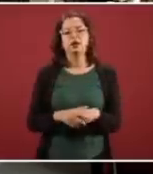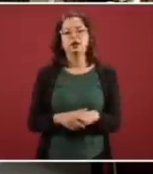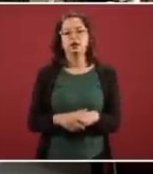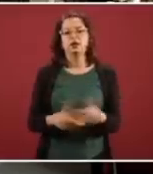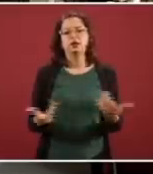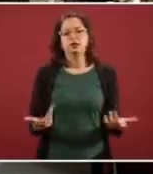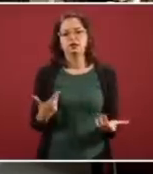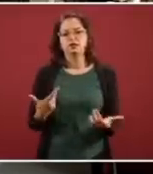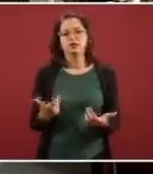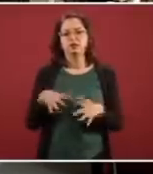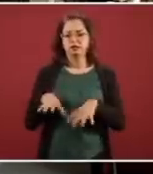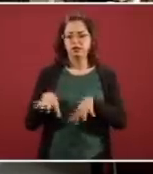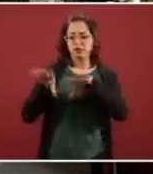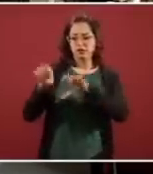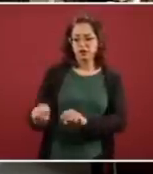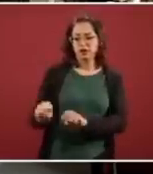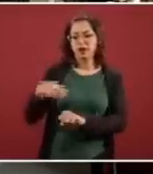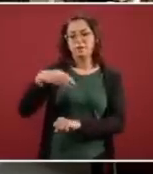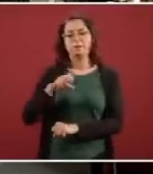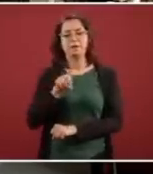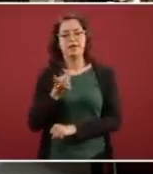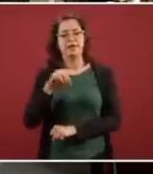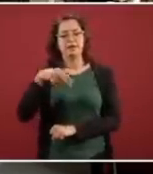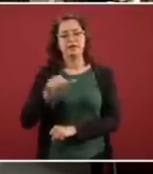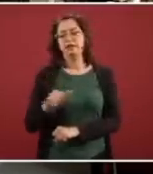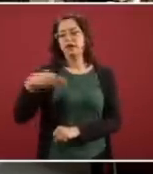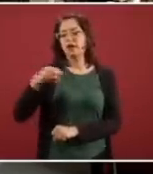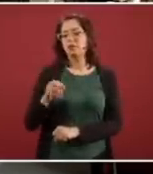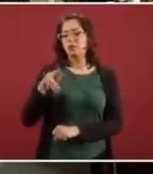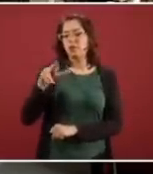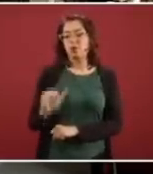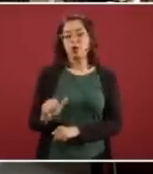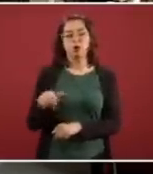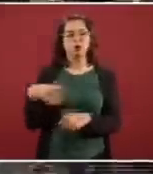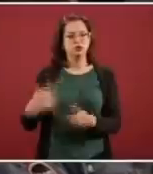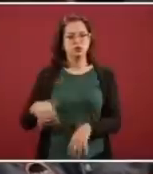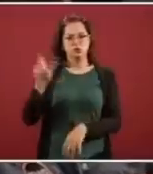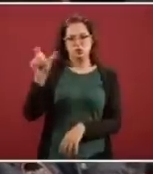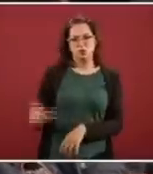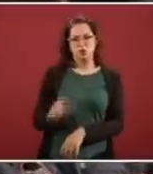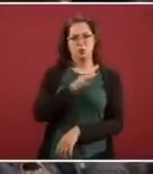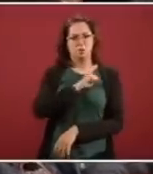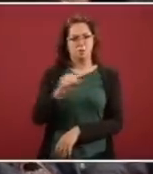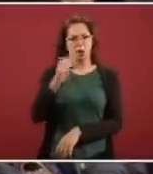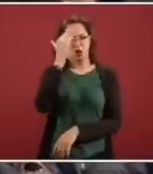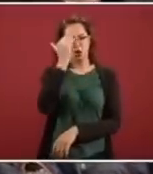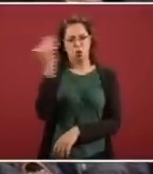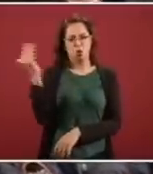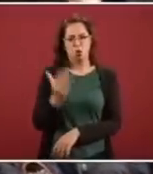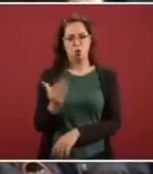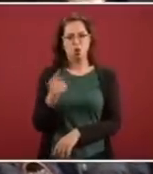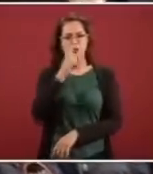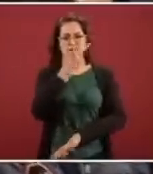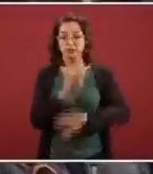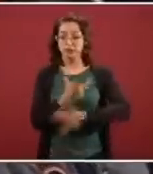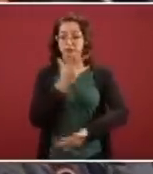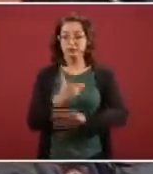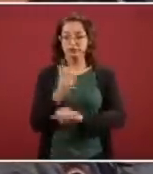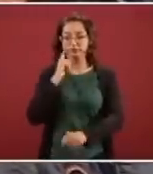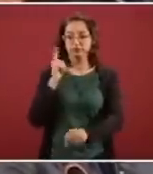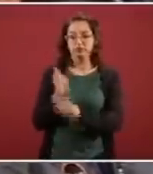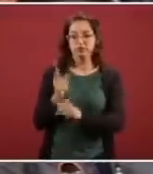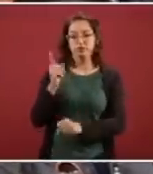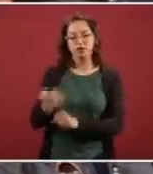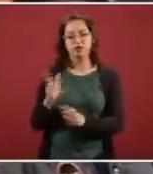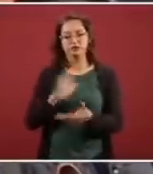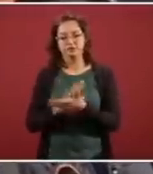las alarmas tras la captura de Medina Mora, que es un personaje siniestro, señalado por las autoridades norteamericanas por